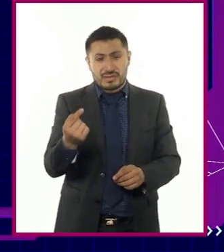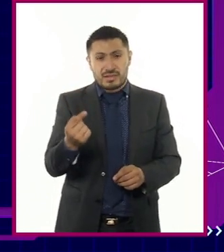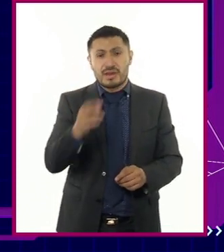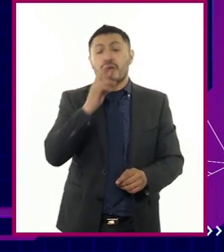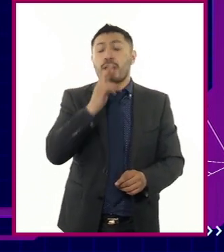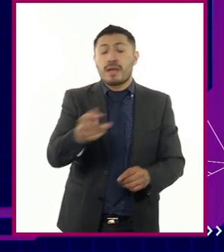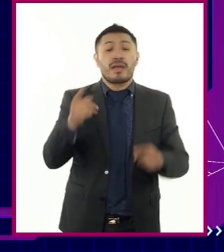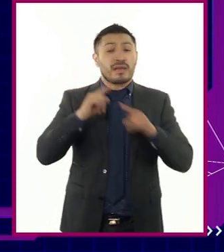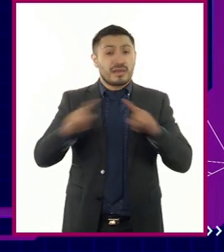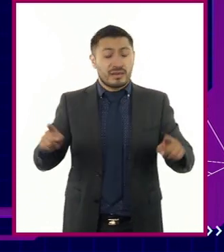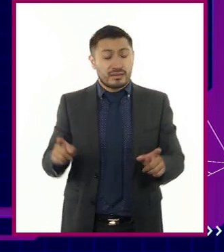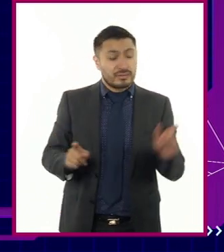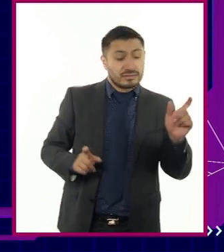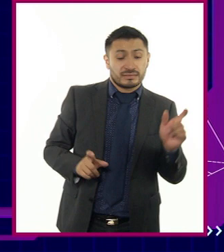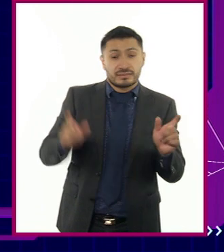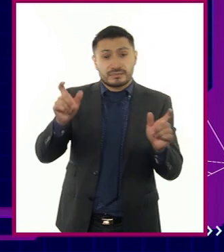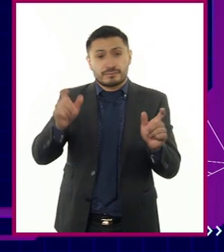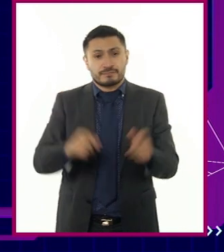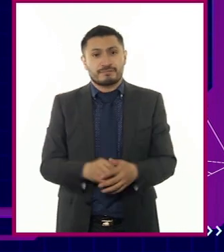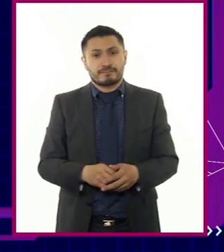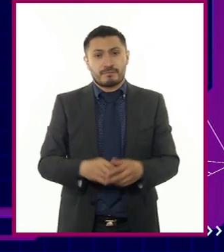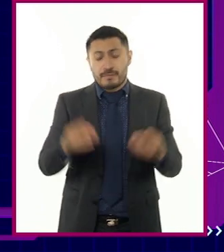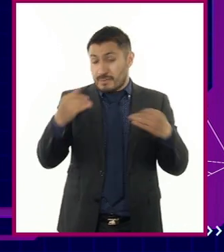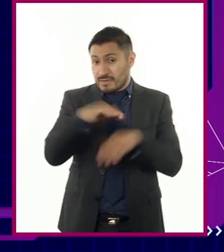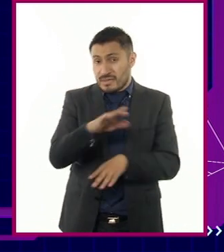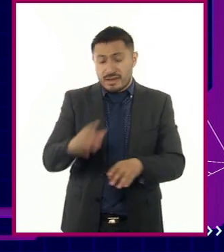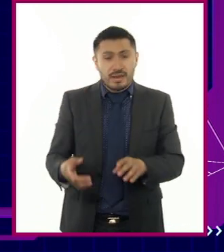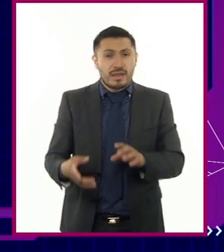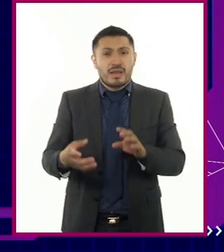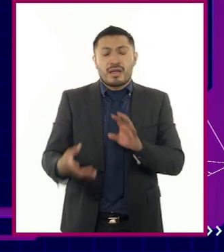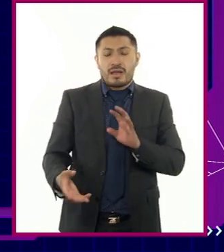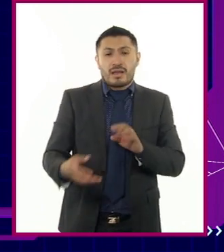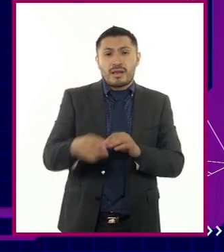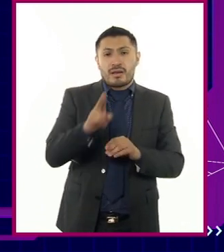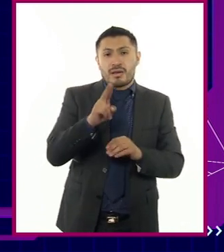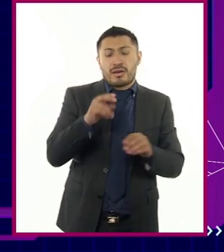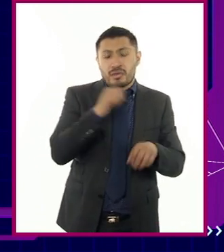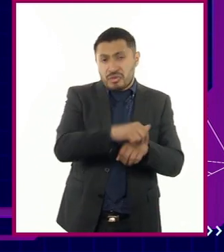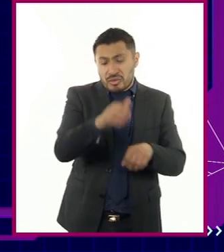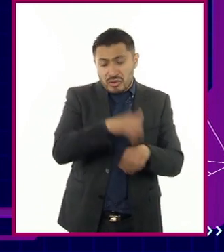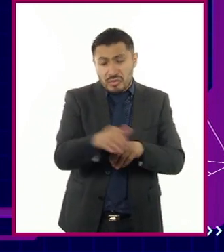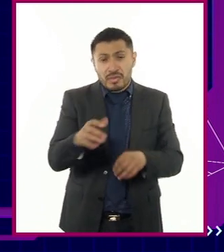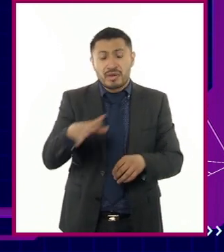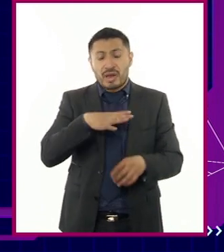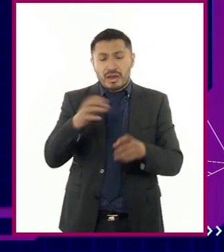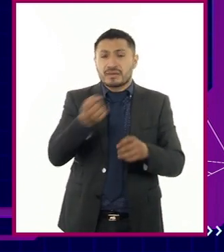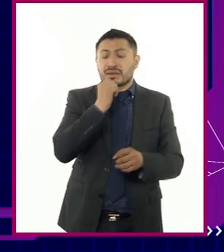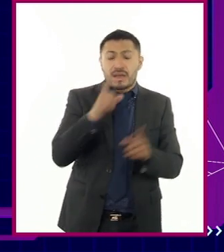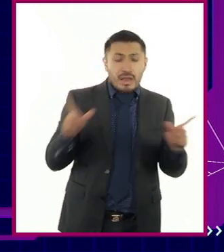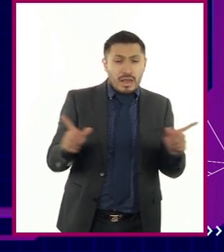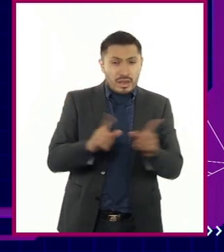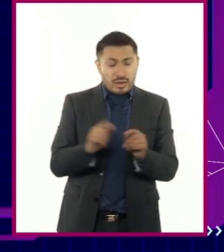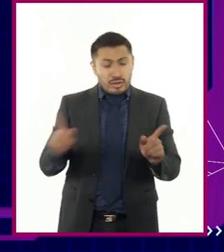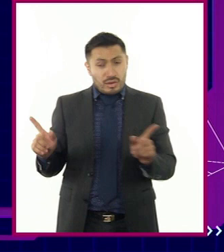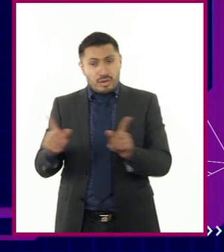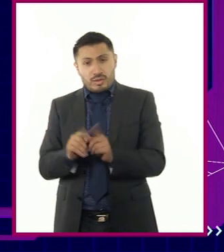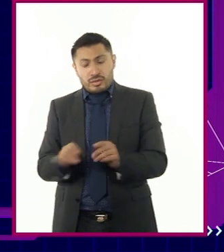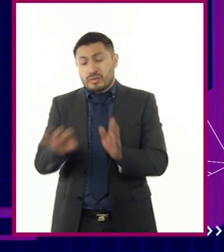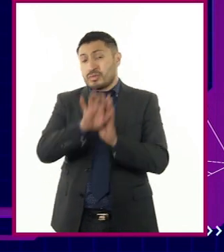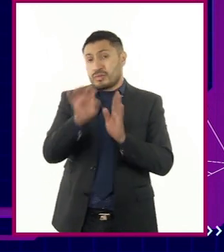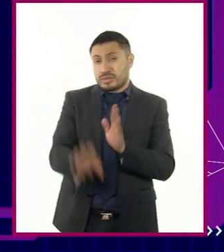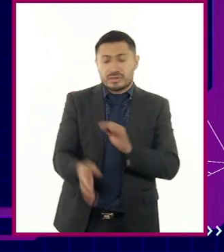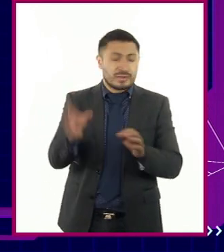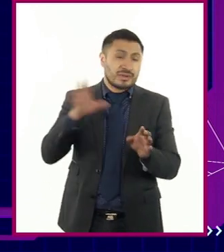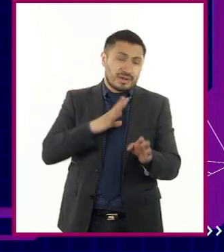diferencia de los exponentes. Respecto a las unidades de medida, se simplifican los segundos, como consecuencia de estar